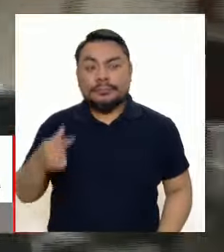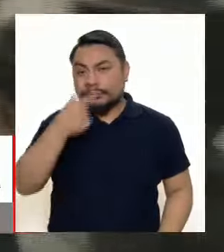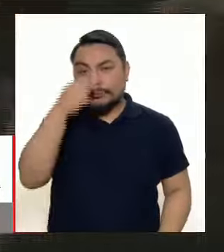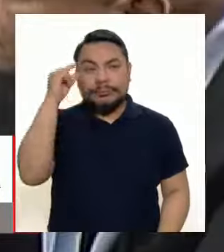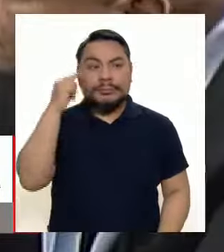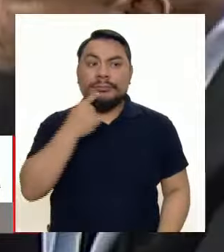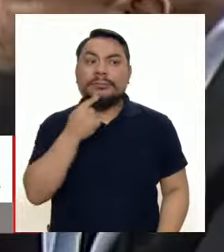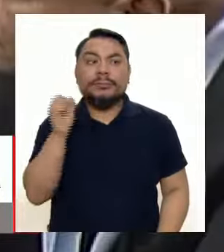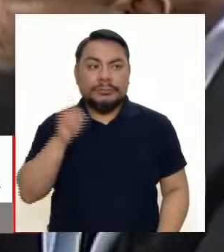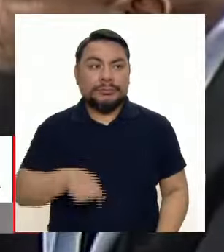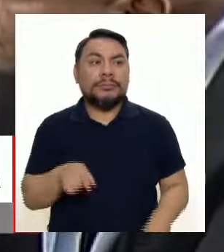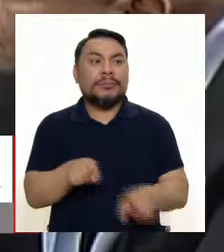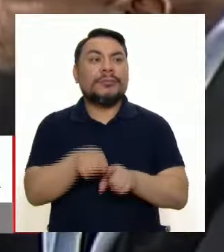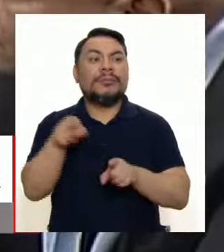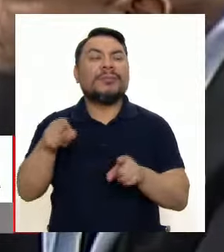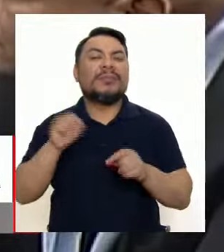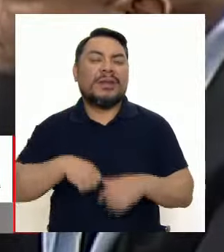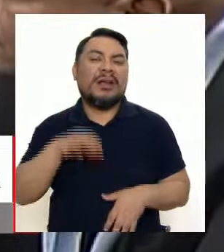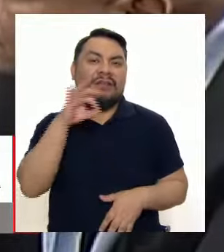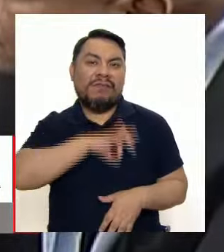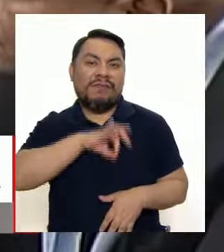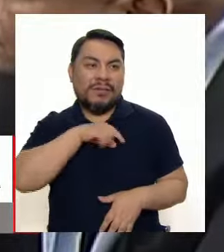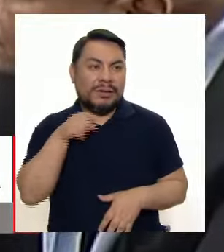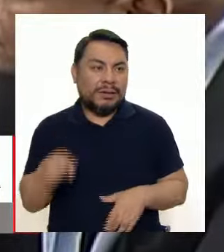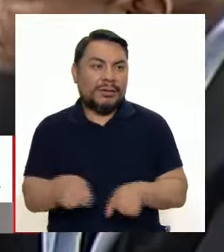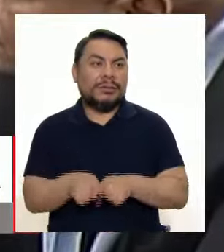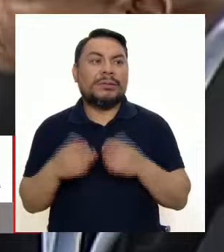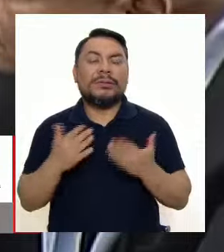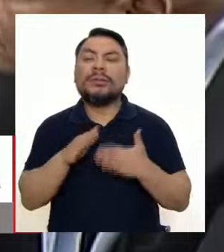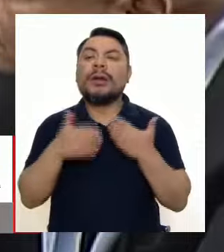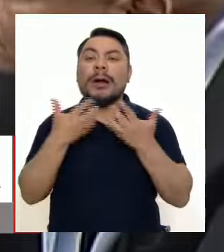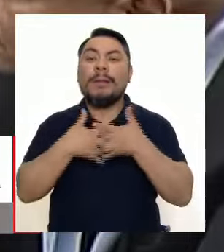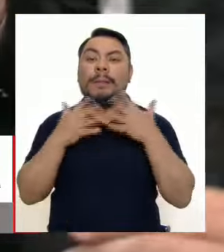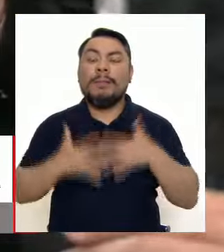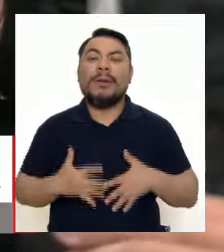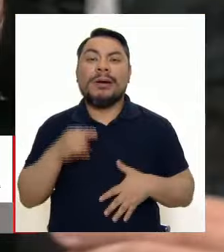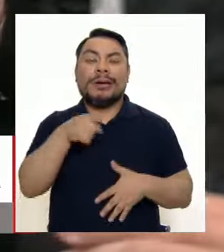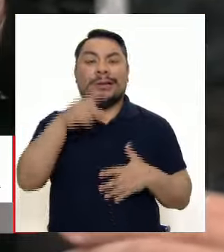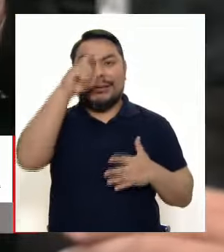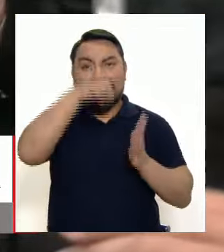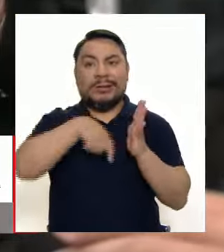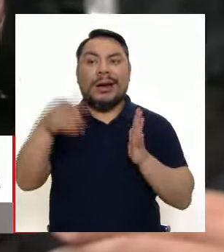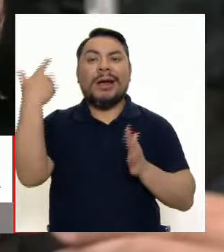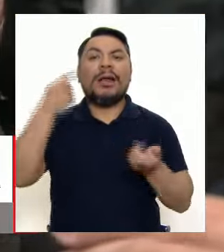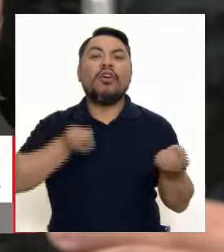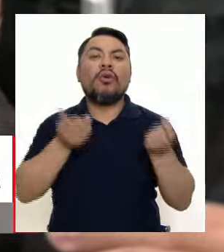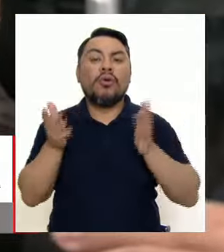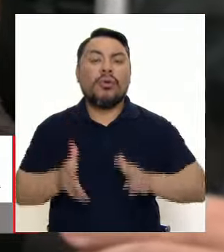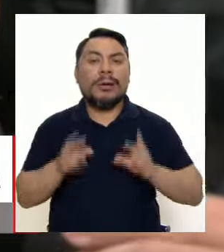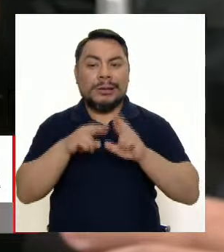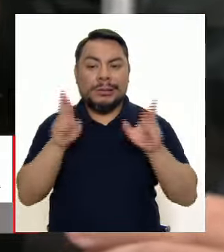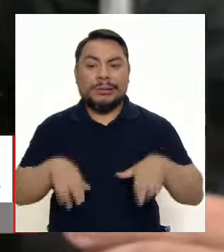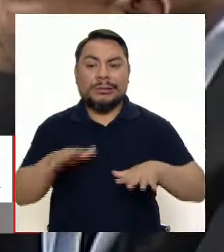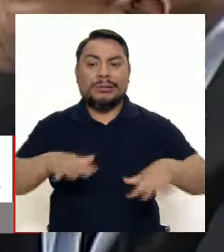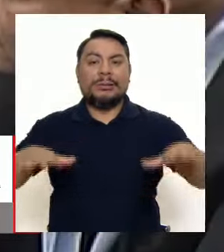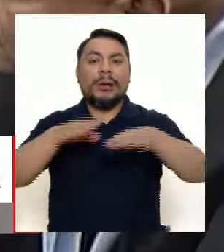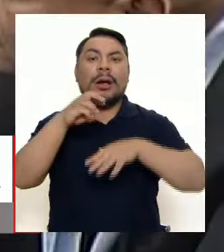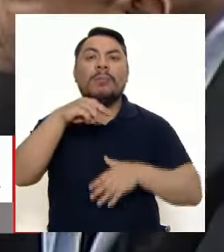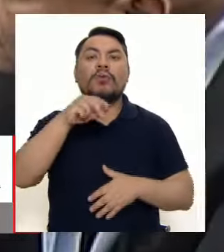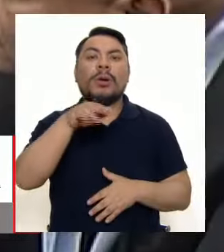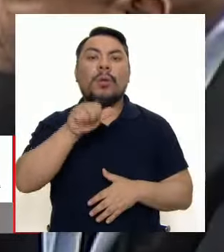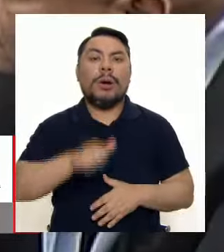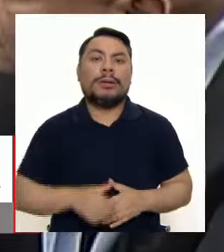es acusado de presuntamente haber favorecido con licitaciones a empresas mineras cuando era gobernador Regional de